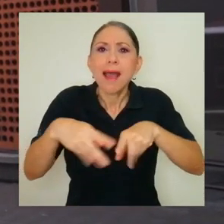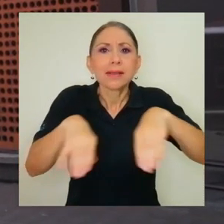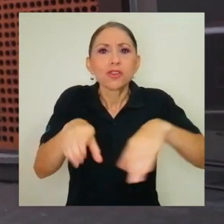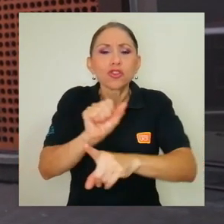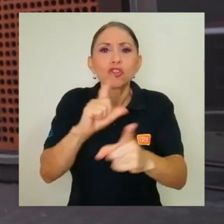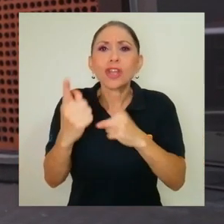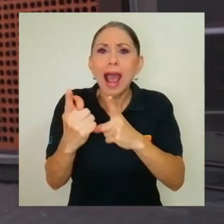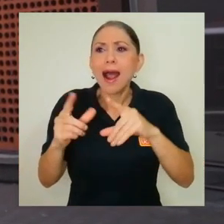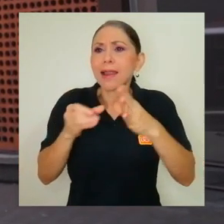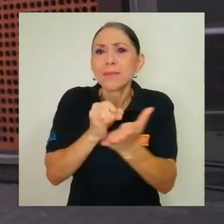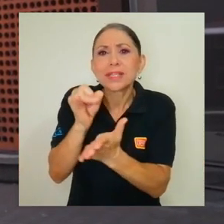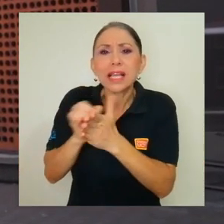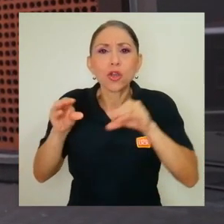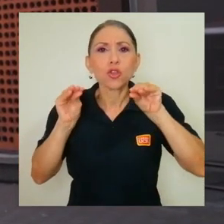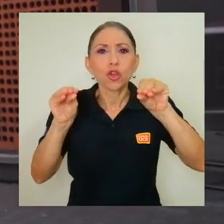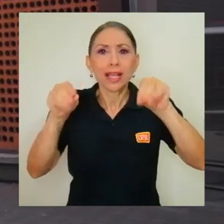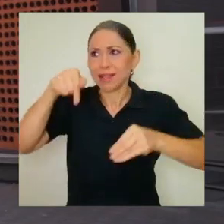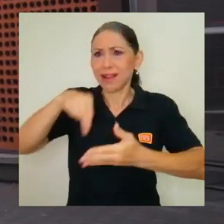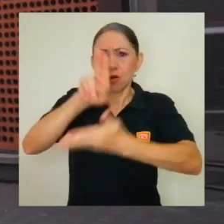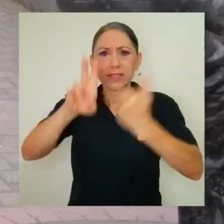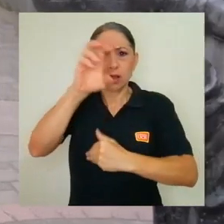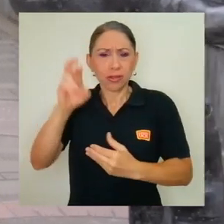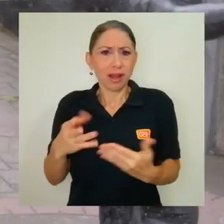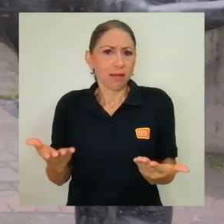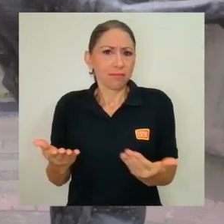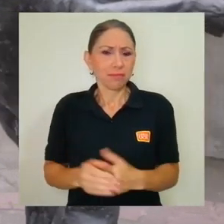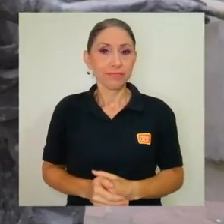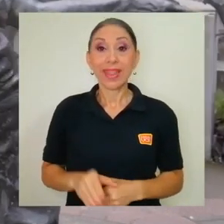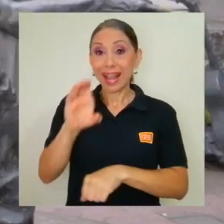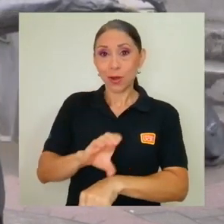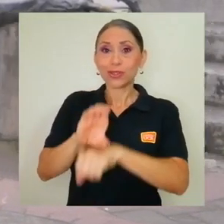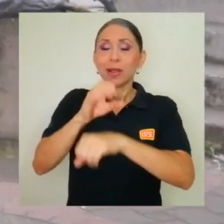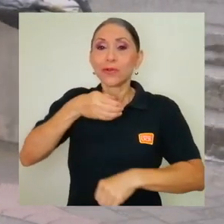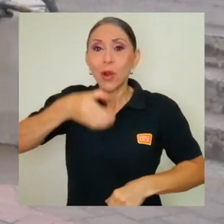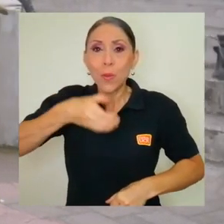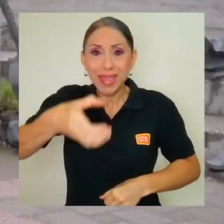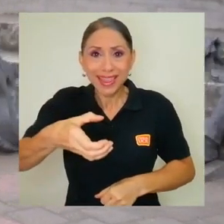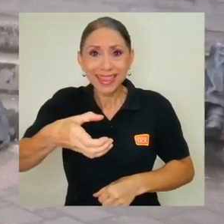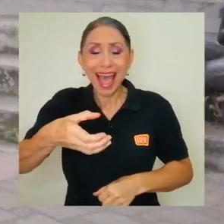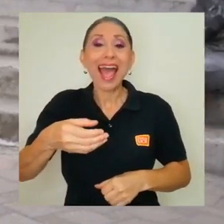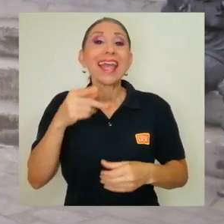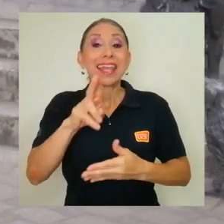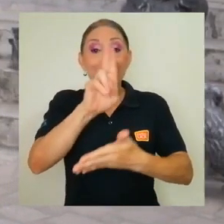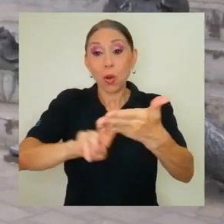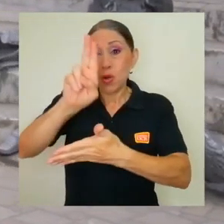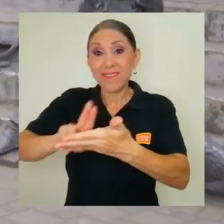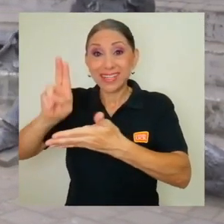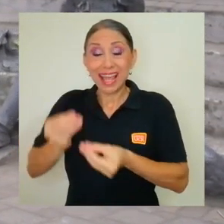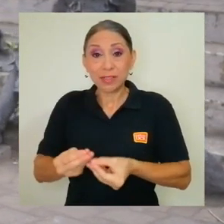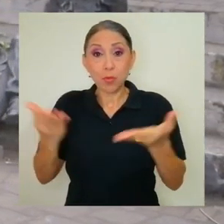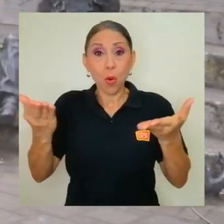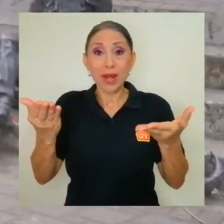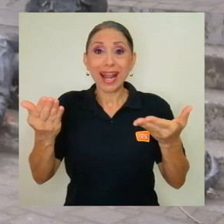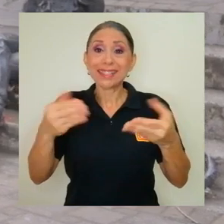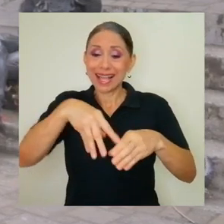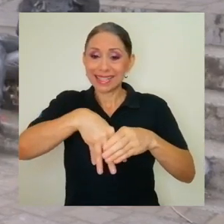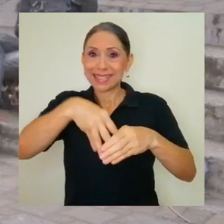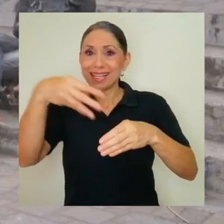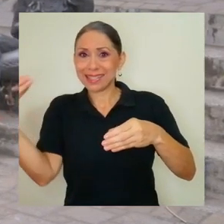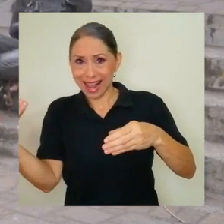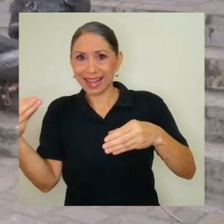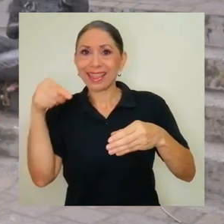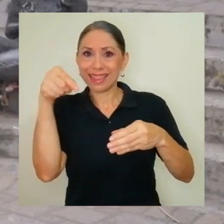investigación y la docencia en la Universidad de Costa Rica. Finalmente, el Consejo recomienda que se excluya a las universidades públicas